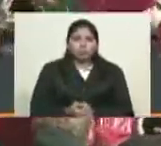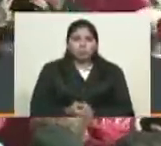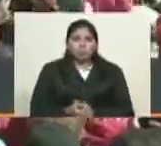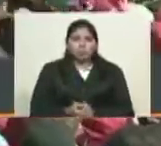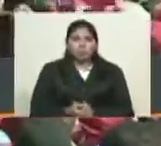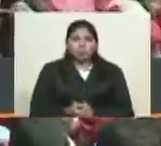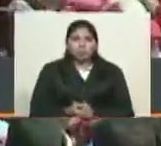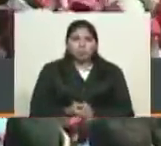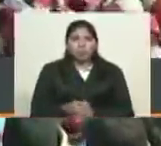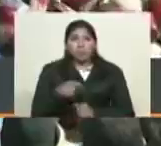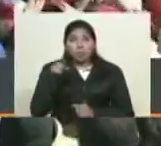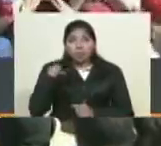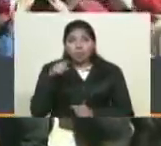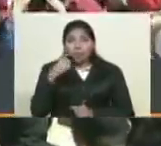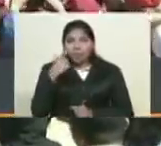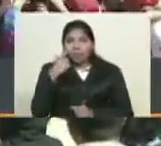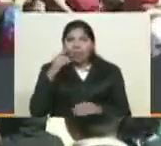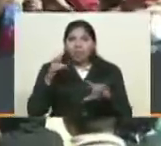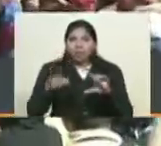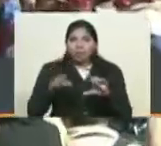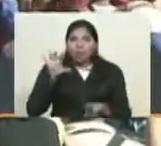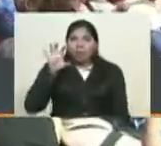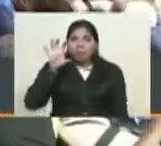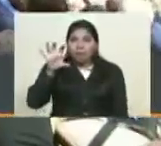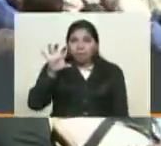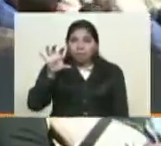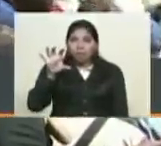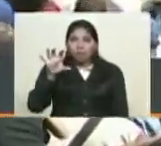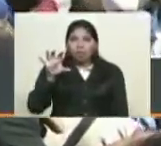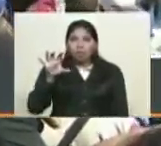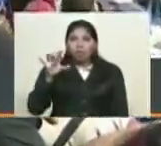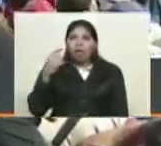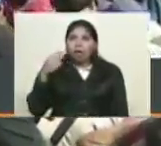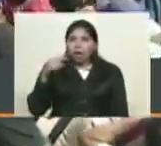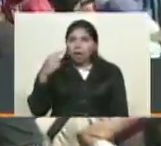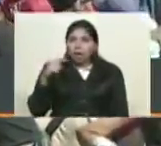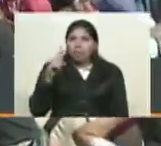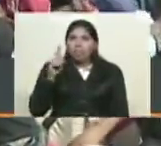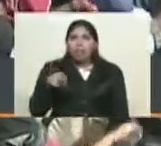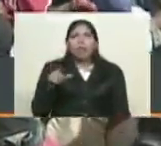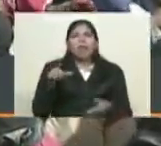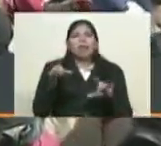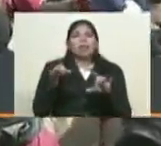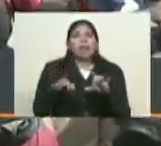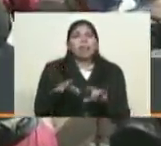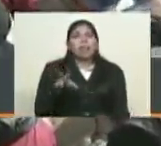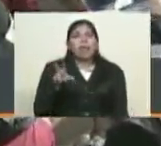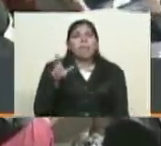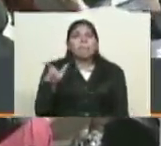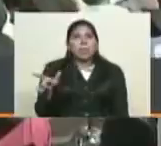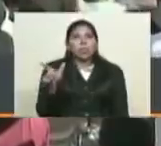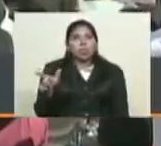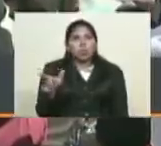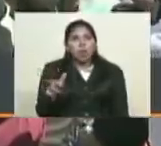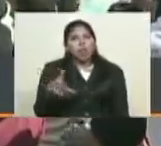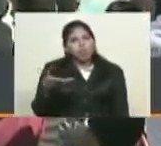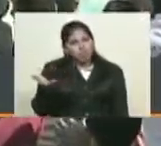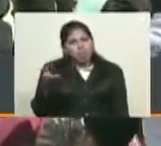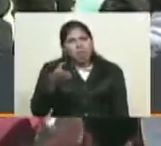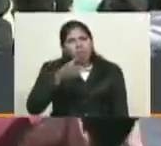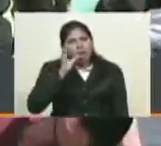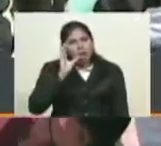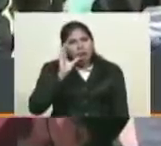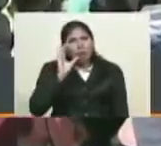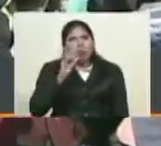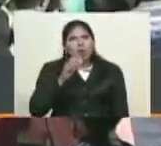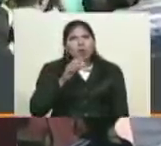Aquí está el carnet de la patria. Y el carnet PSUVE. Muy bien, muchacho. Dale agüita. Dale agua,